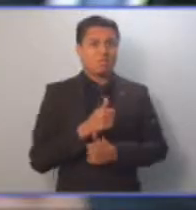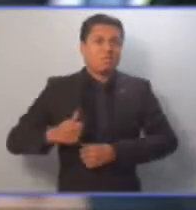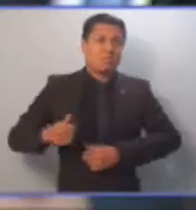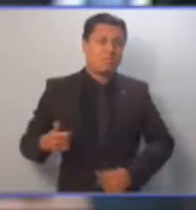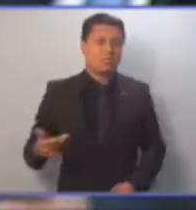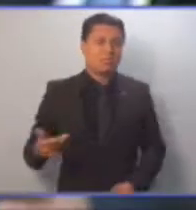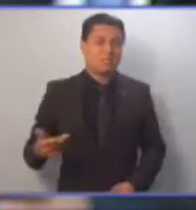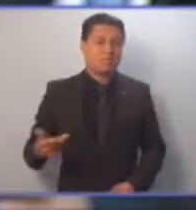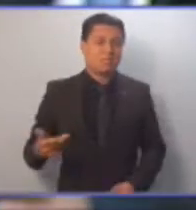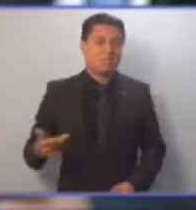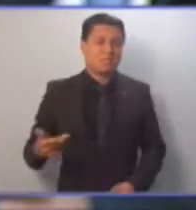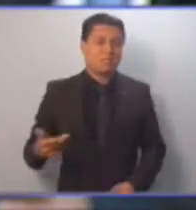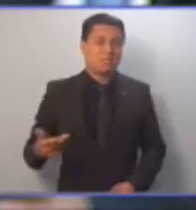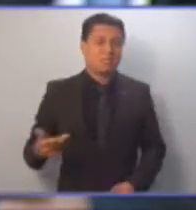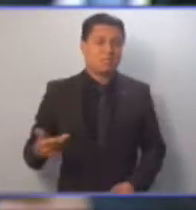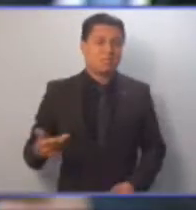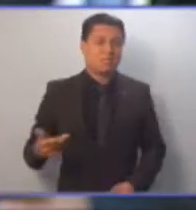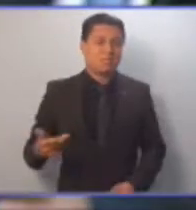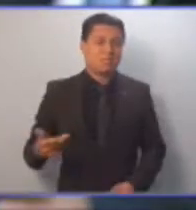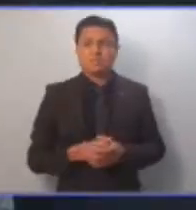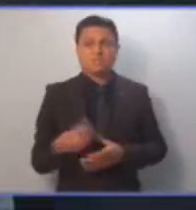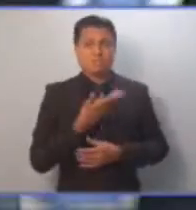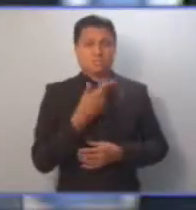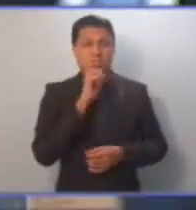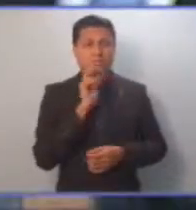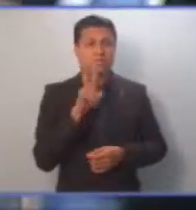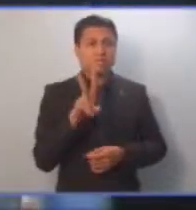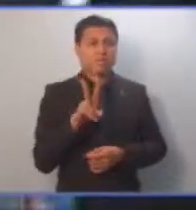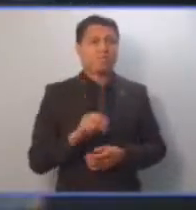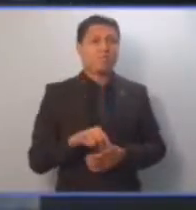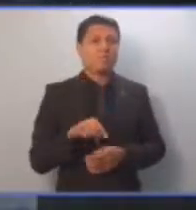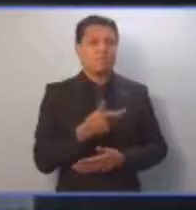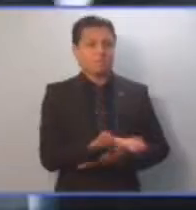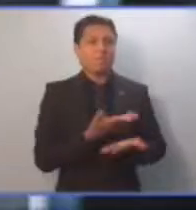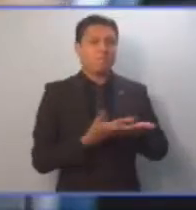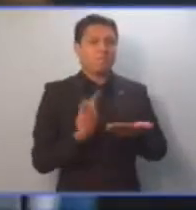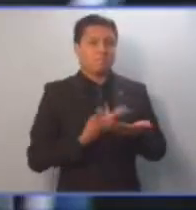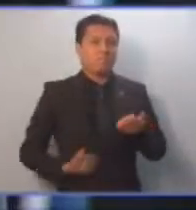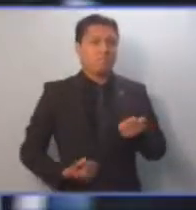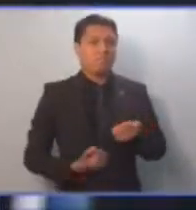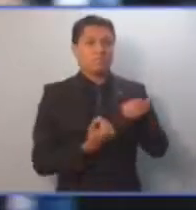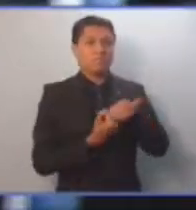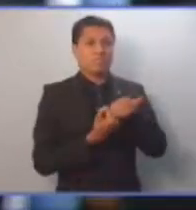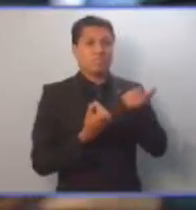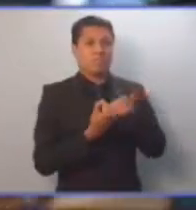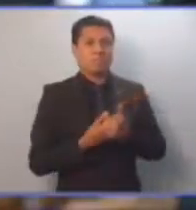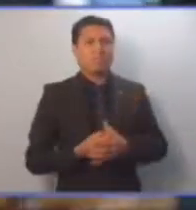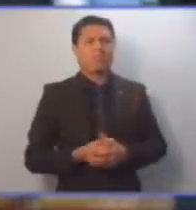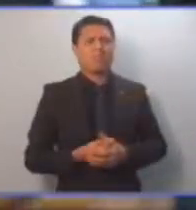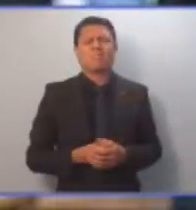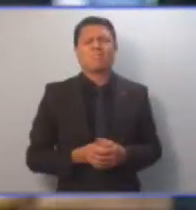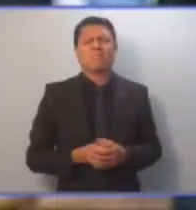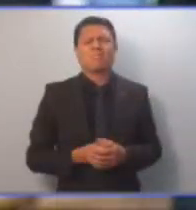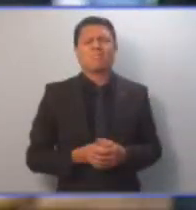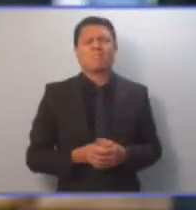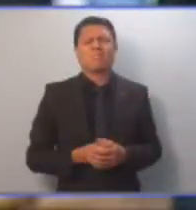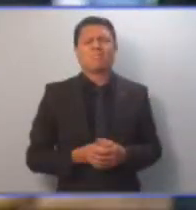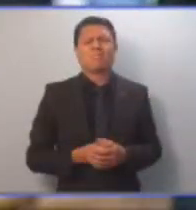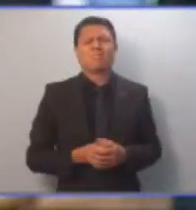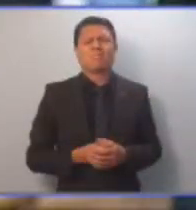Nosotros como FMLN apoyamos esta moción y hemos decidido dar nuestros